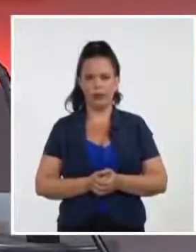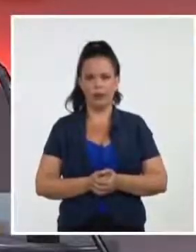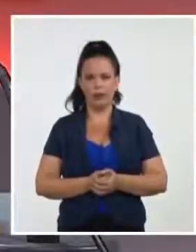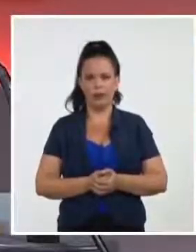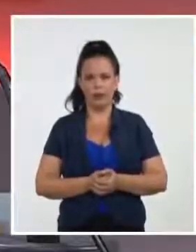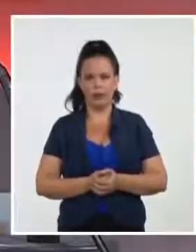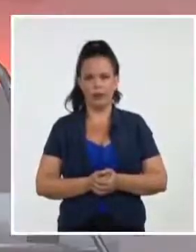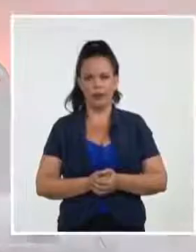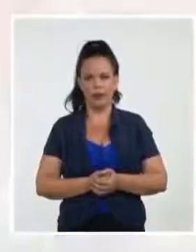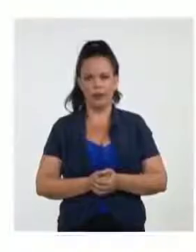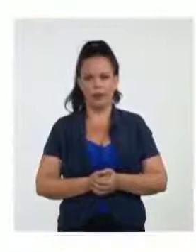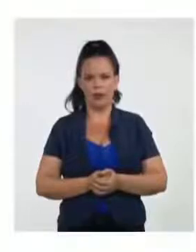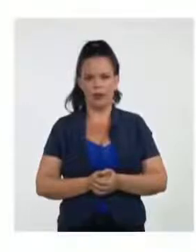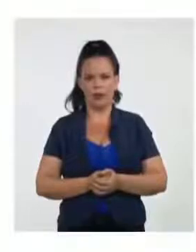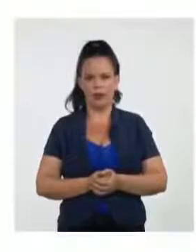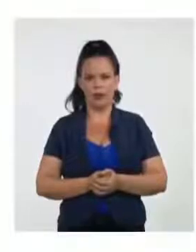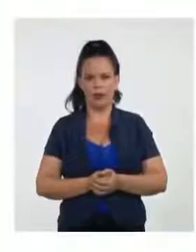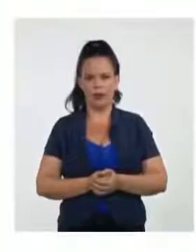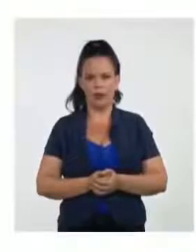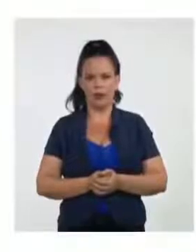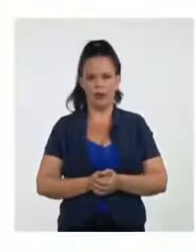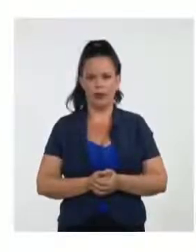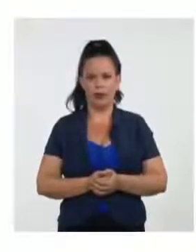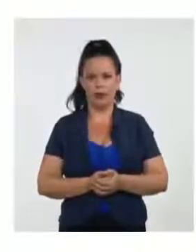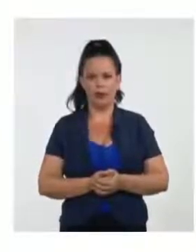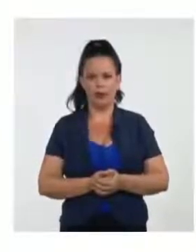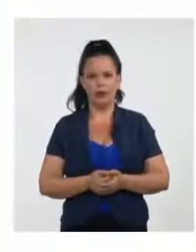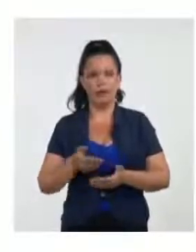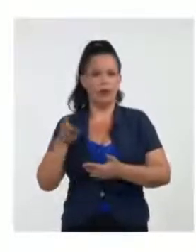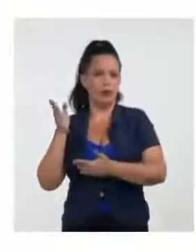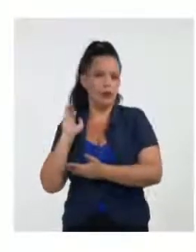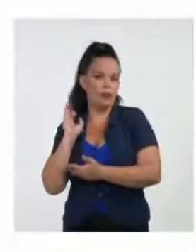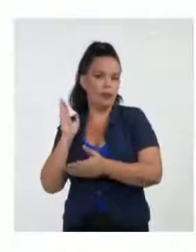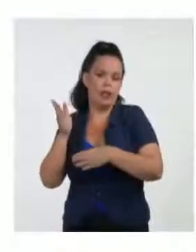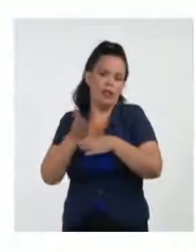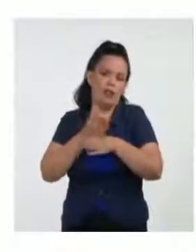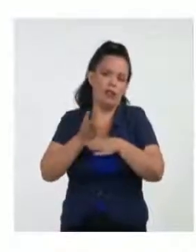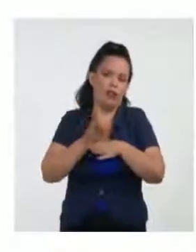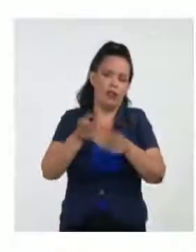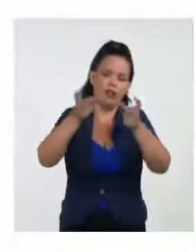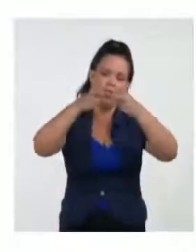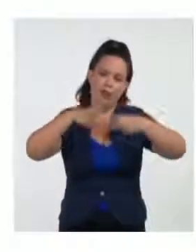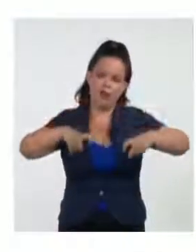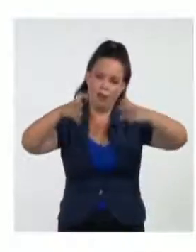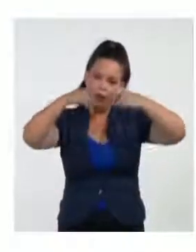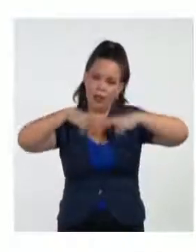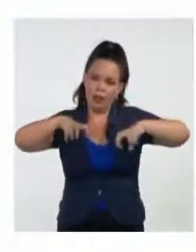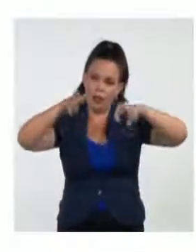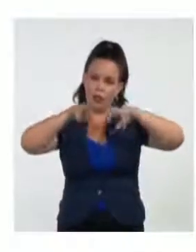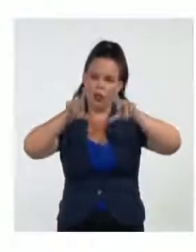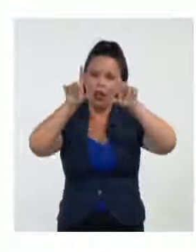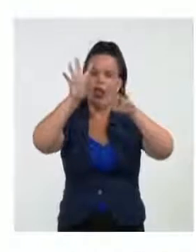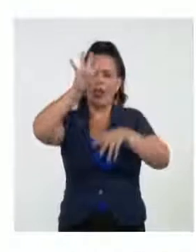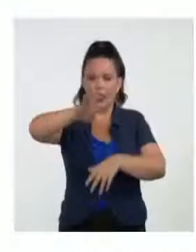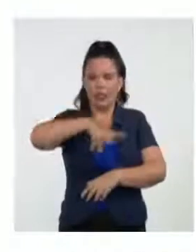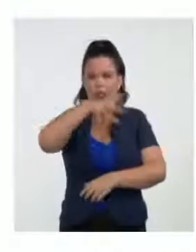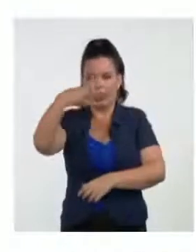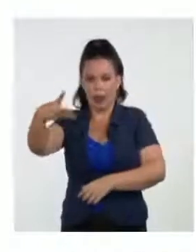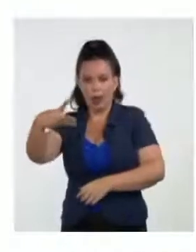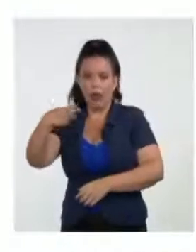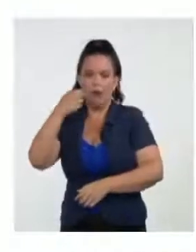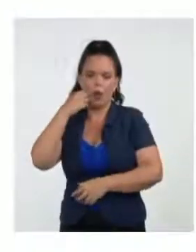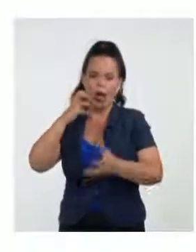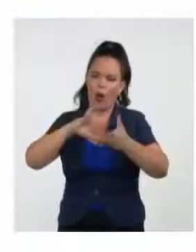este esquema se traduce en sistemas de ecuaciones diferenciales. En realidad el esquema es más complejo. Se traduce en sistemas de ecuaciones diferenciales. Aquí